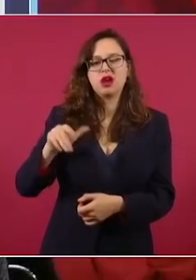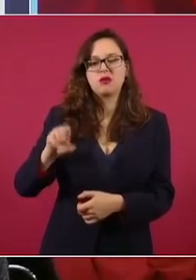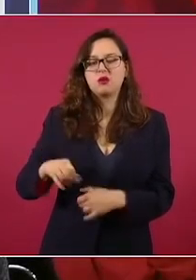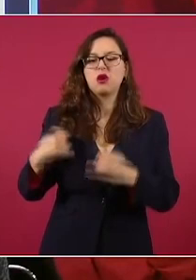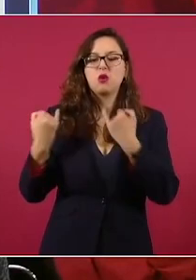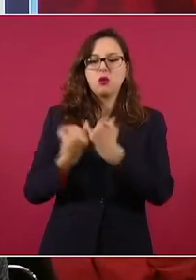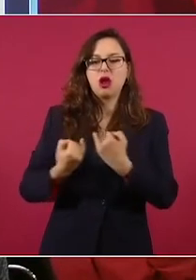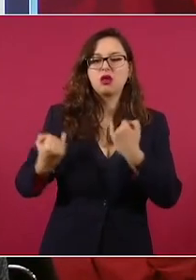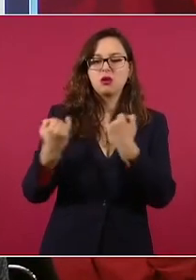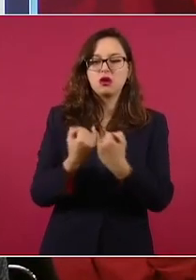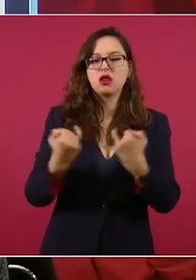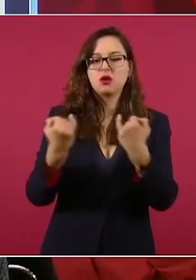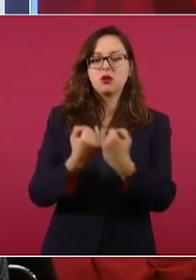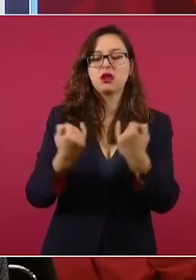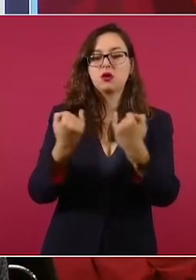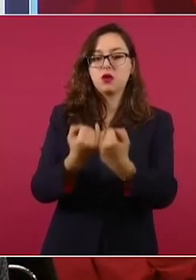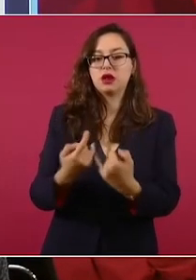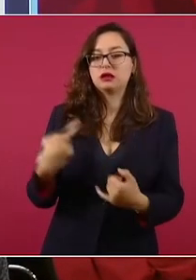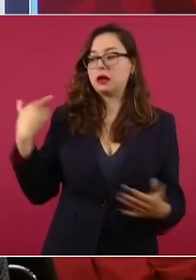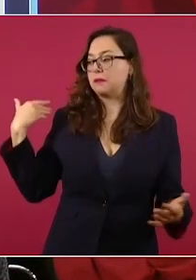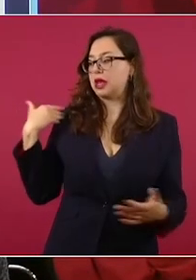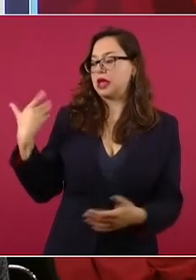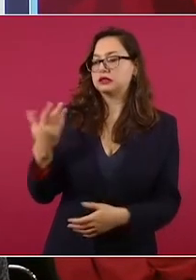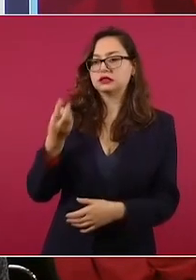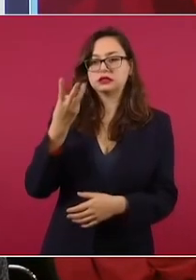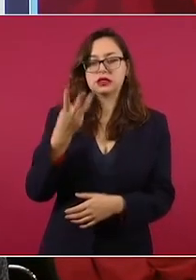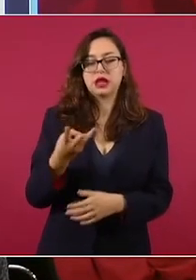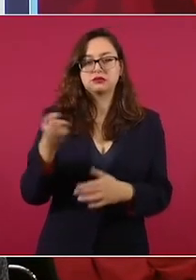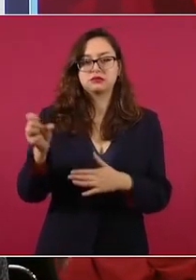y ya entonces renunció.